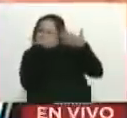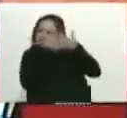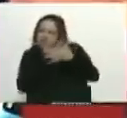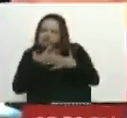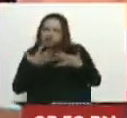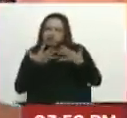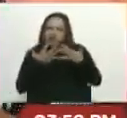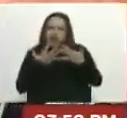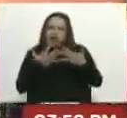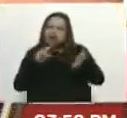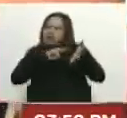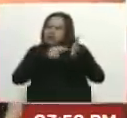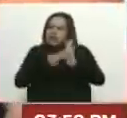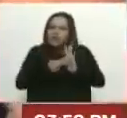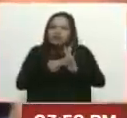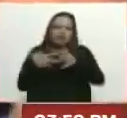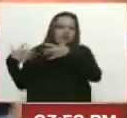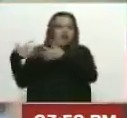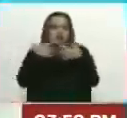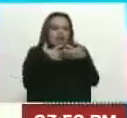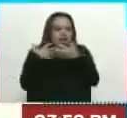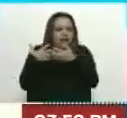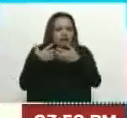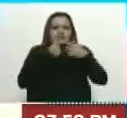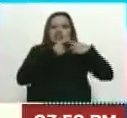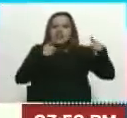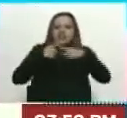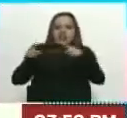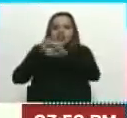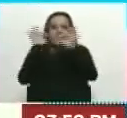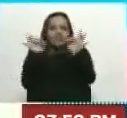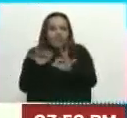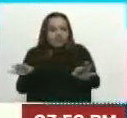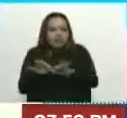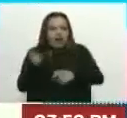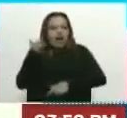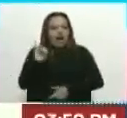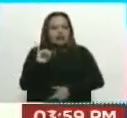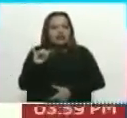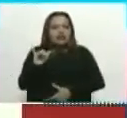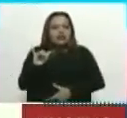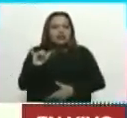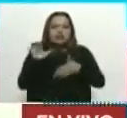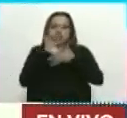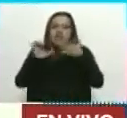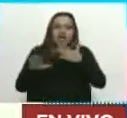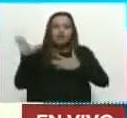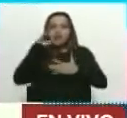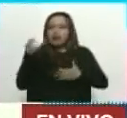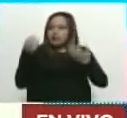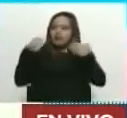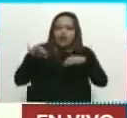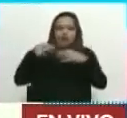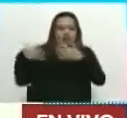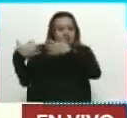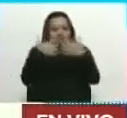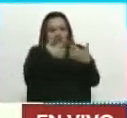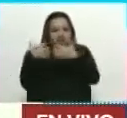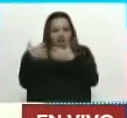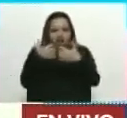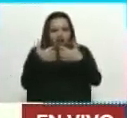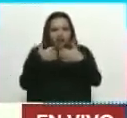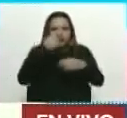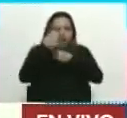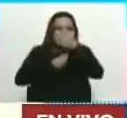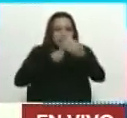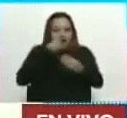guerra multidimensional y multiforme de carácter no convencional aplicada